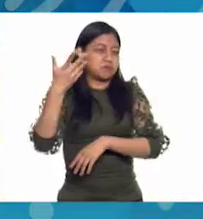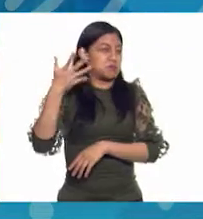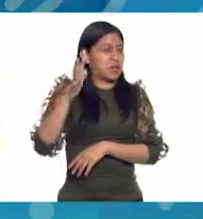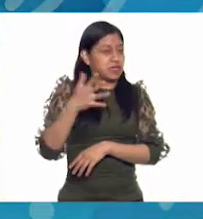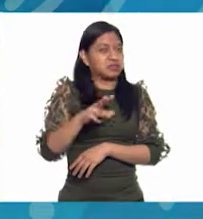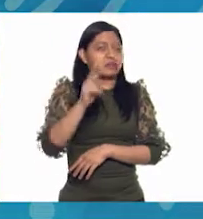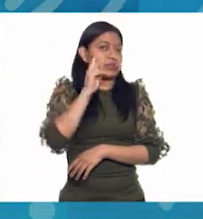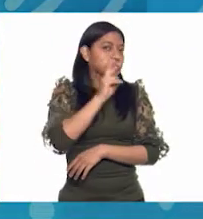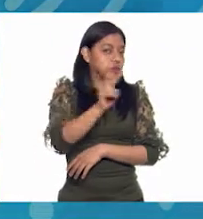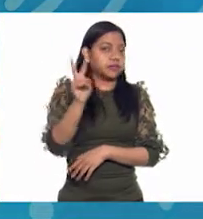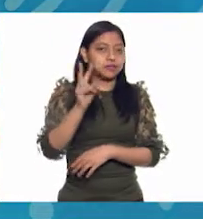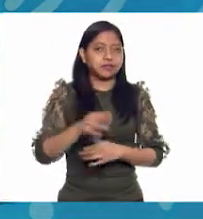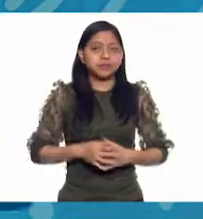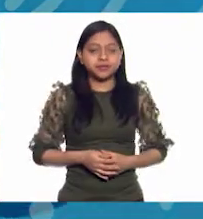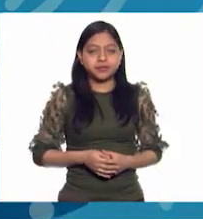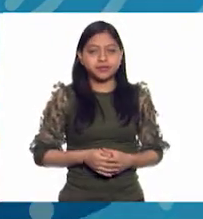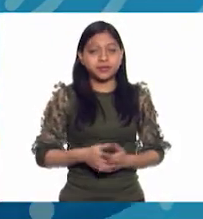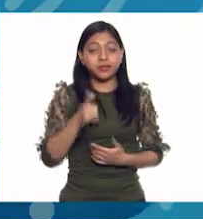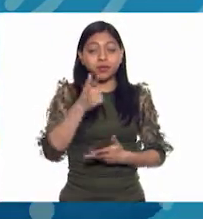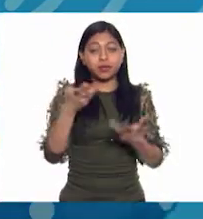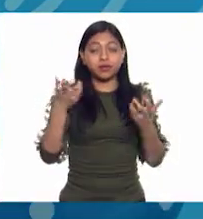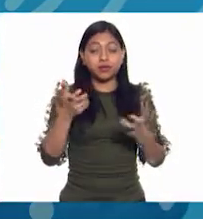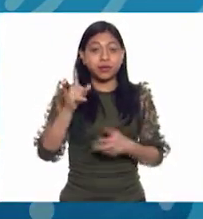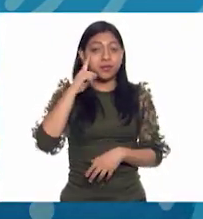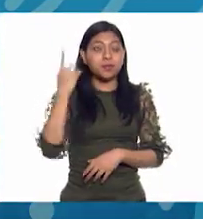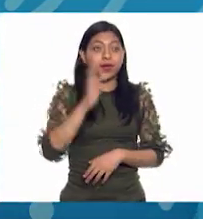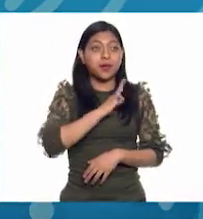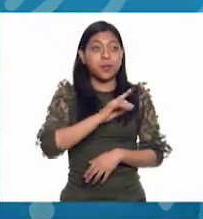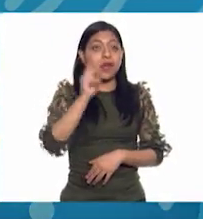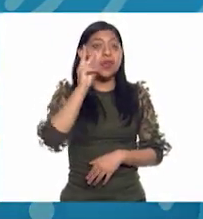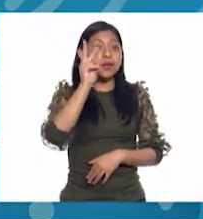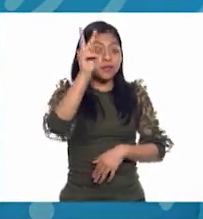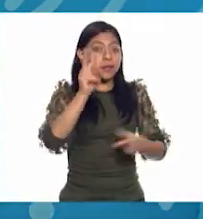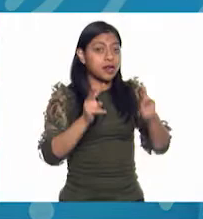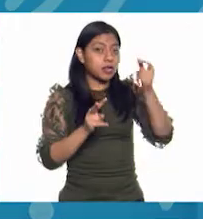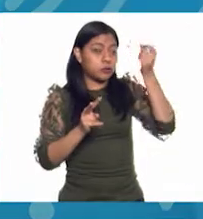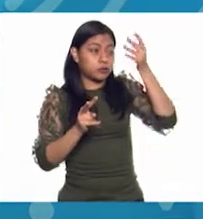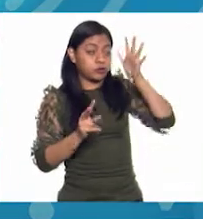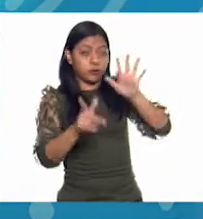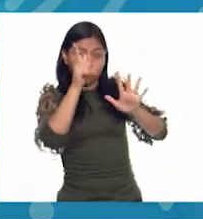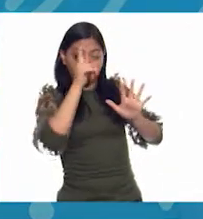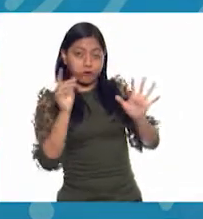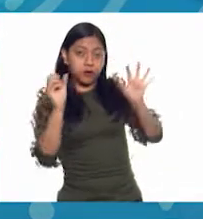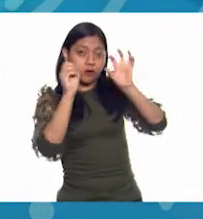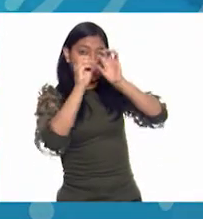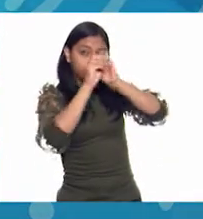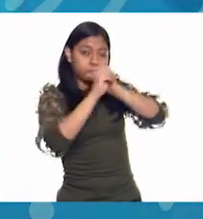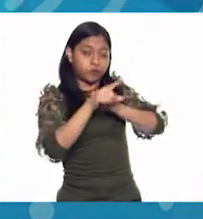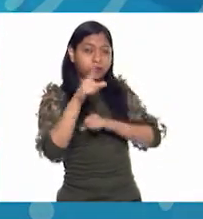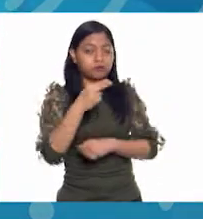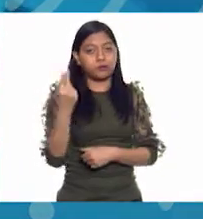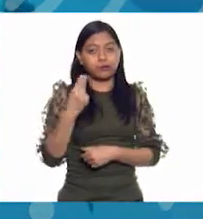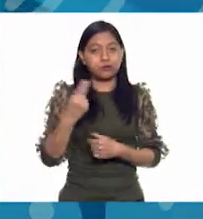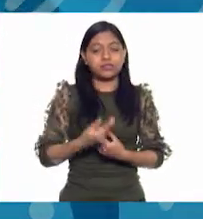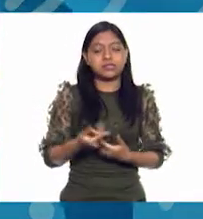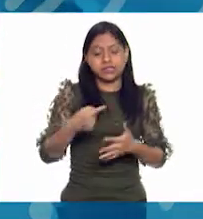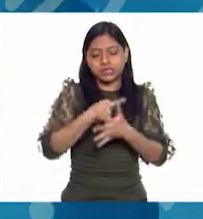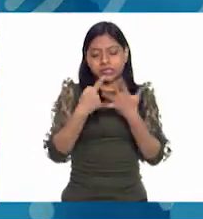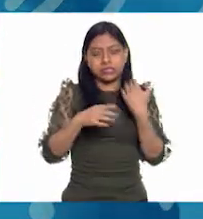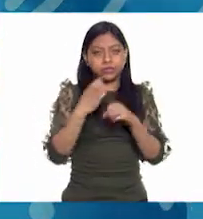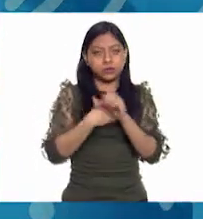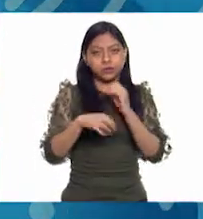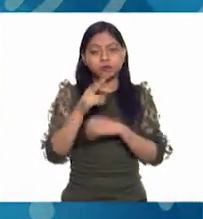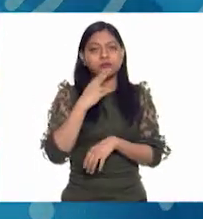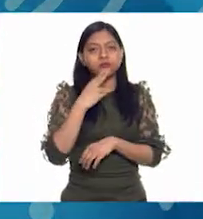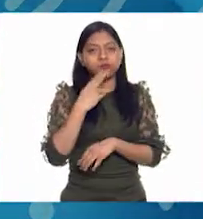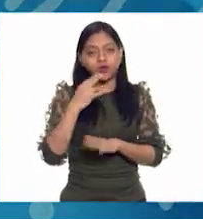vista. Entonces, más bien lo que hay que hacer para poder ver ese eclipse es utilizar algunos utensilios. Por